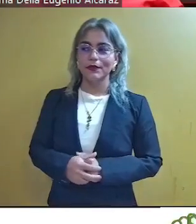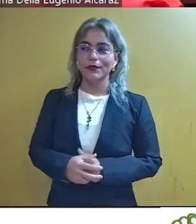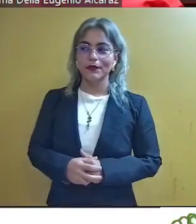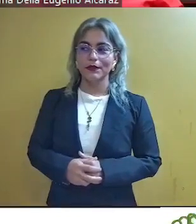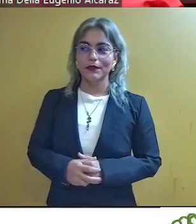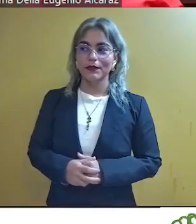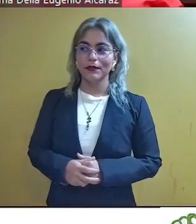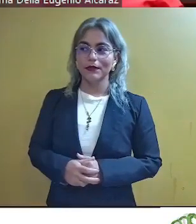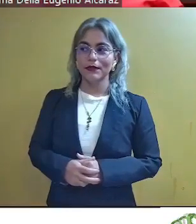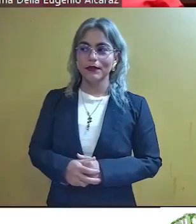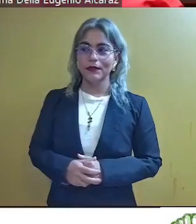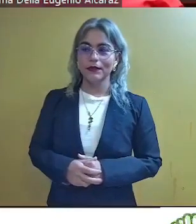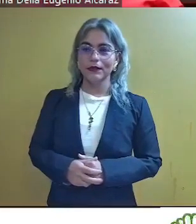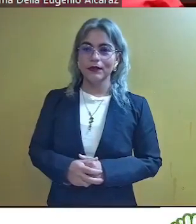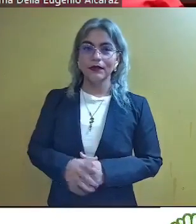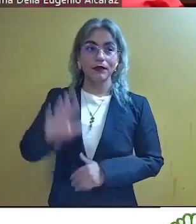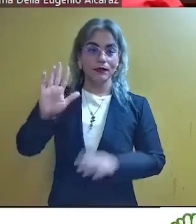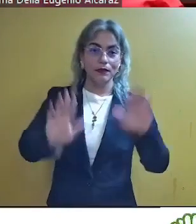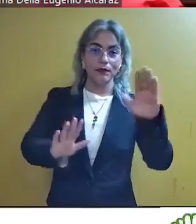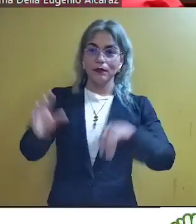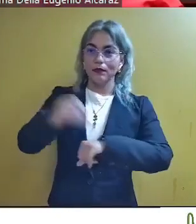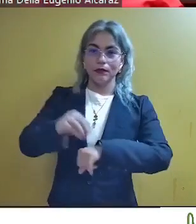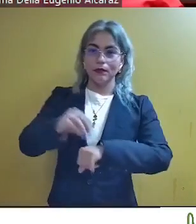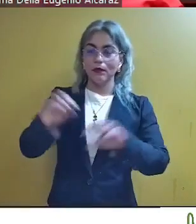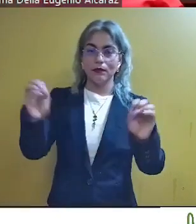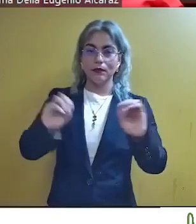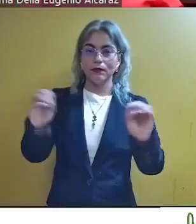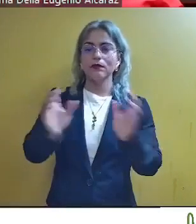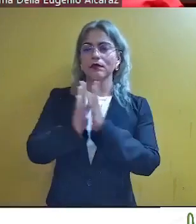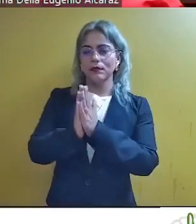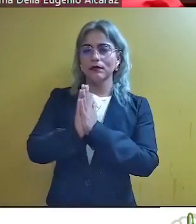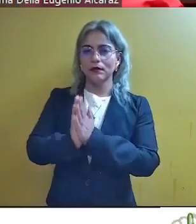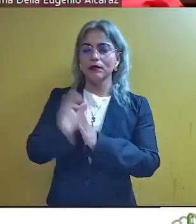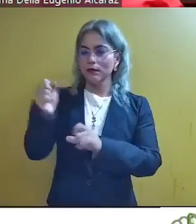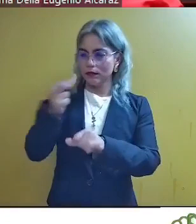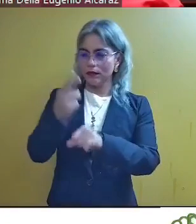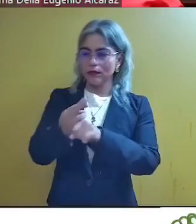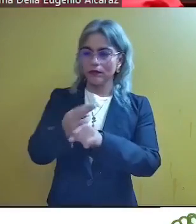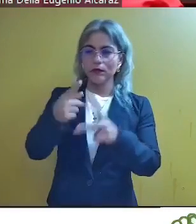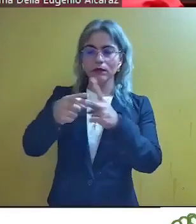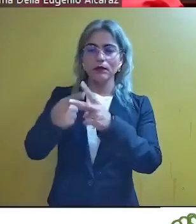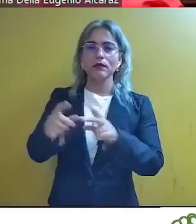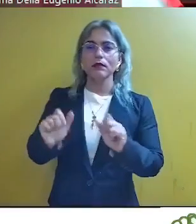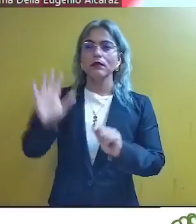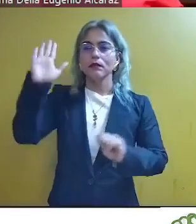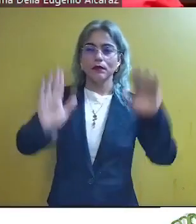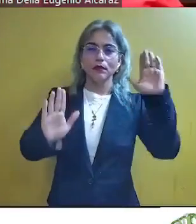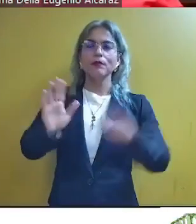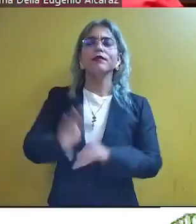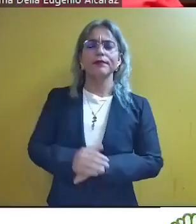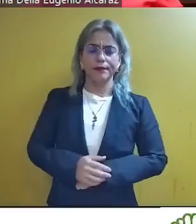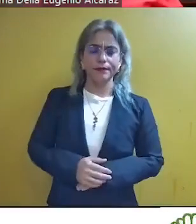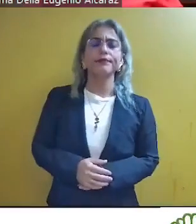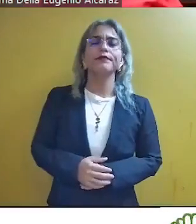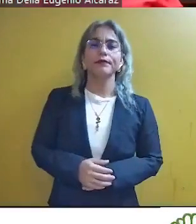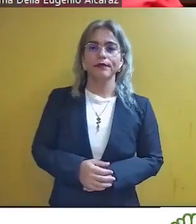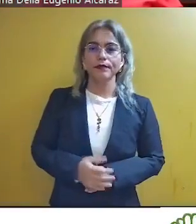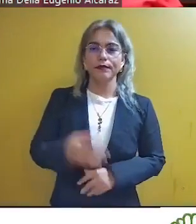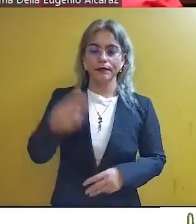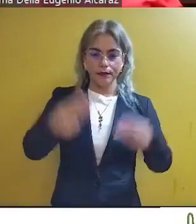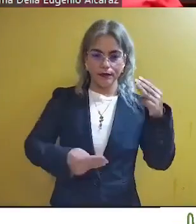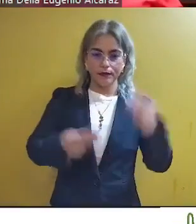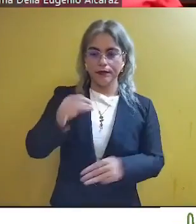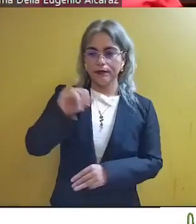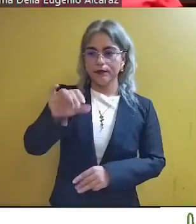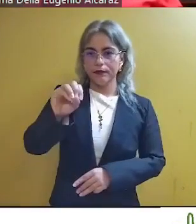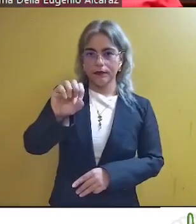No habiendo comentarios al respecto, secretario, tome la votación, por favor. Con su autorización, magistrada presidenta, magistrado oponente José Inés Betancur